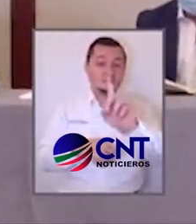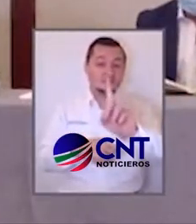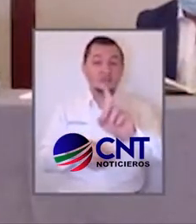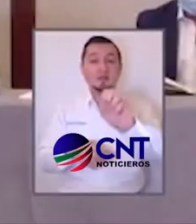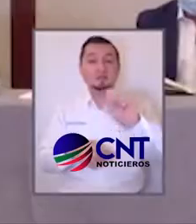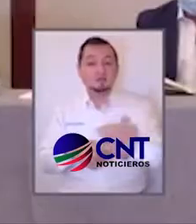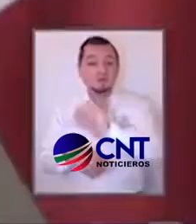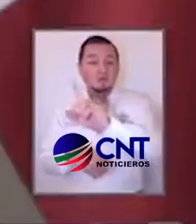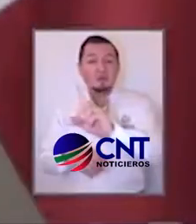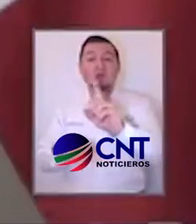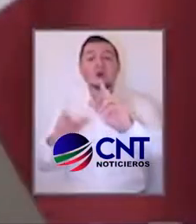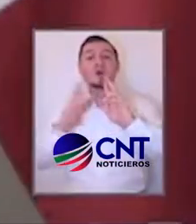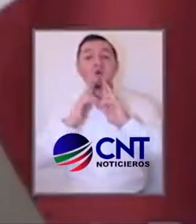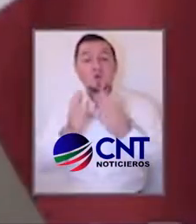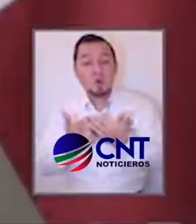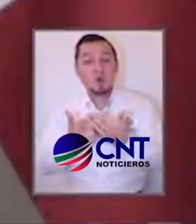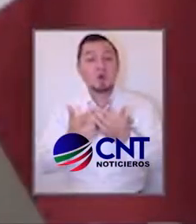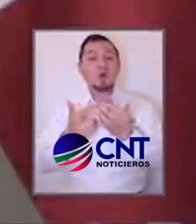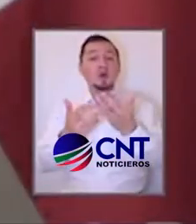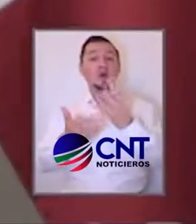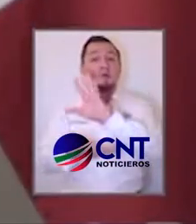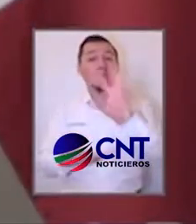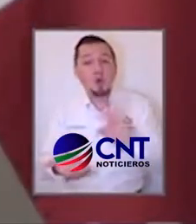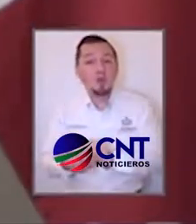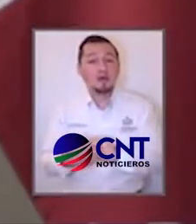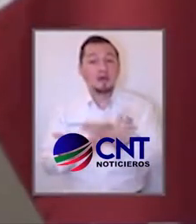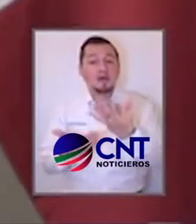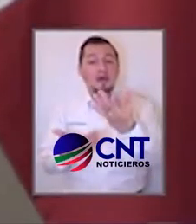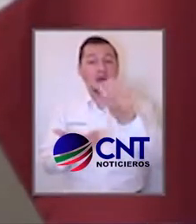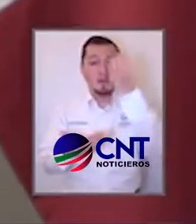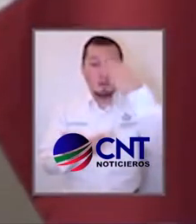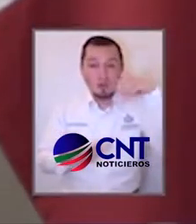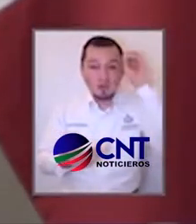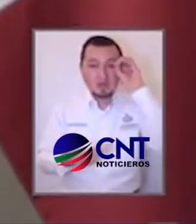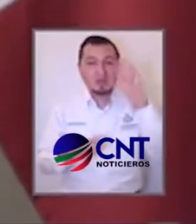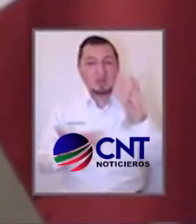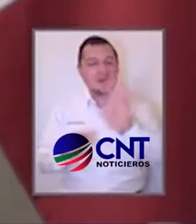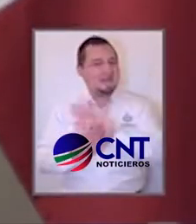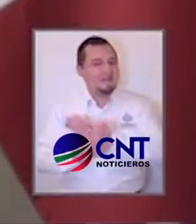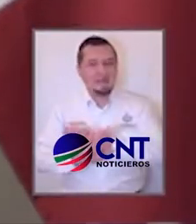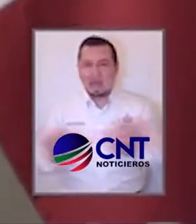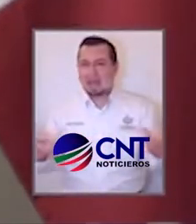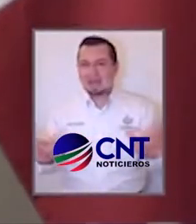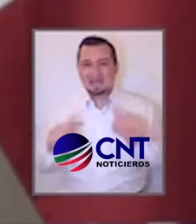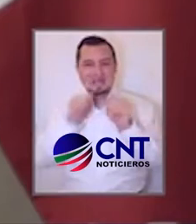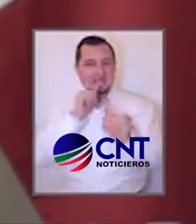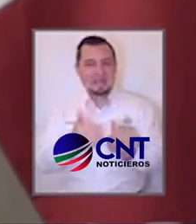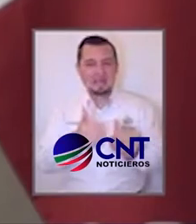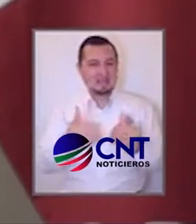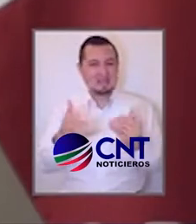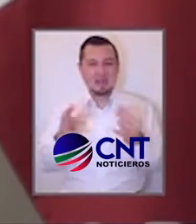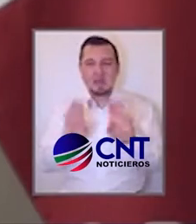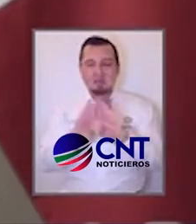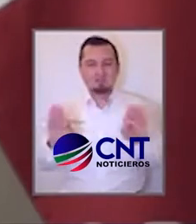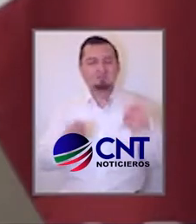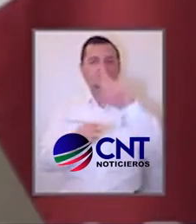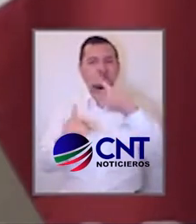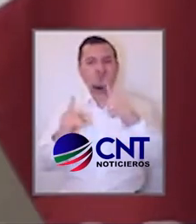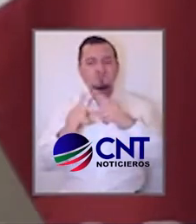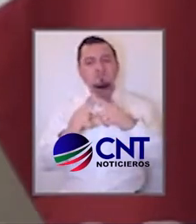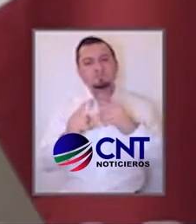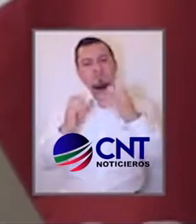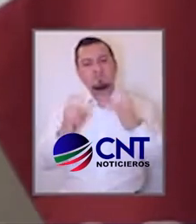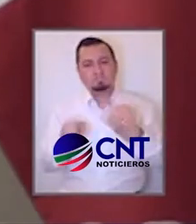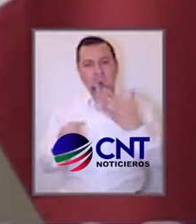semanas. No habrá misas, no habrá celebraciones de bodas, bautizos, nada. La cooperación